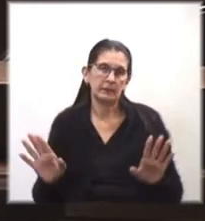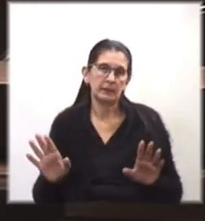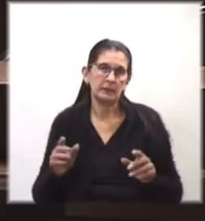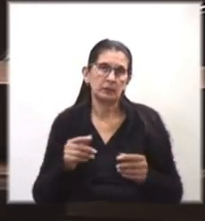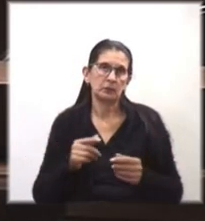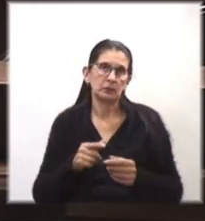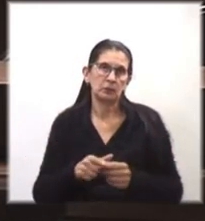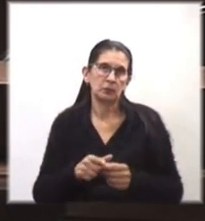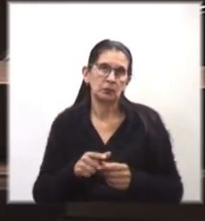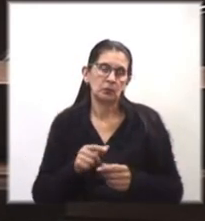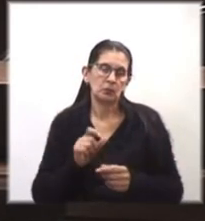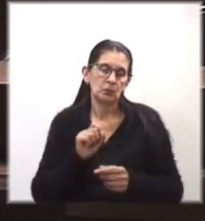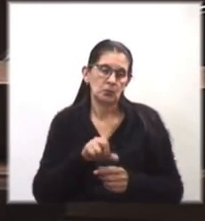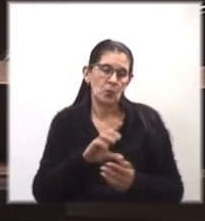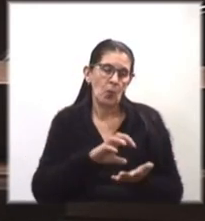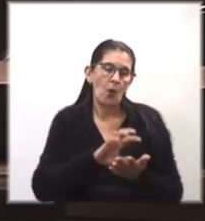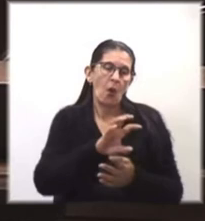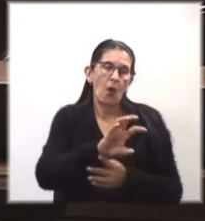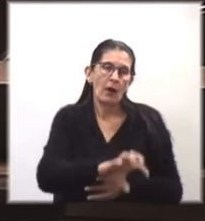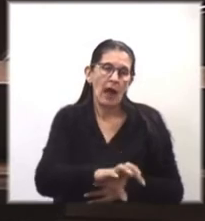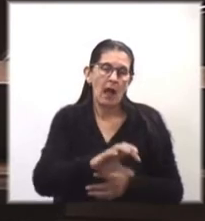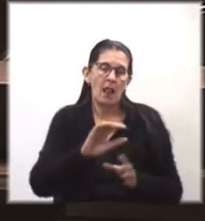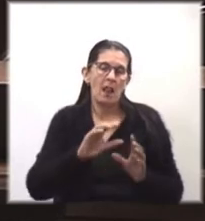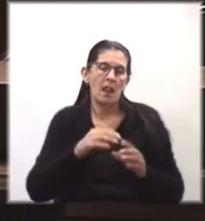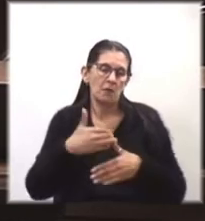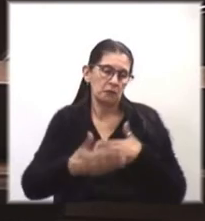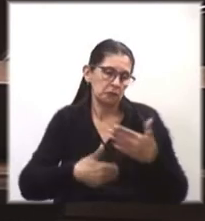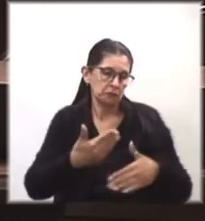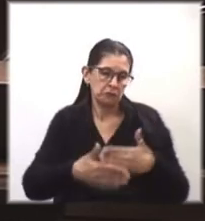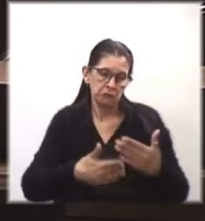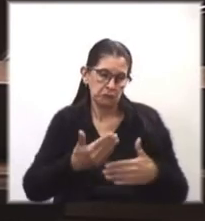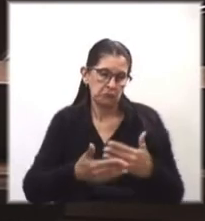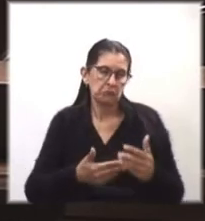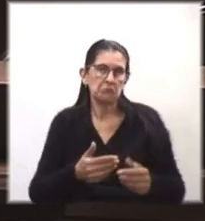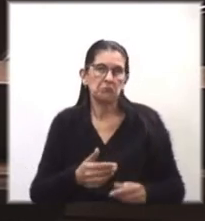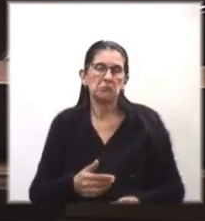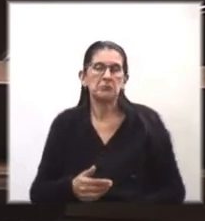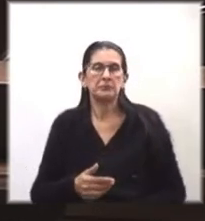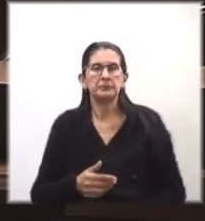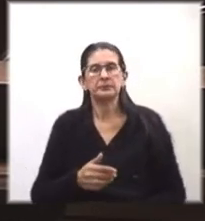abierto su local, su funcionamiento, y fue